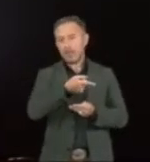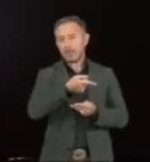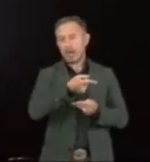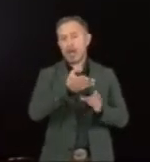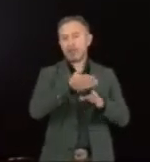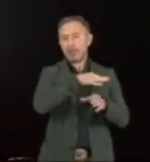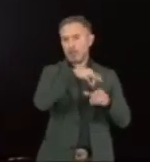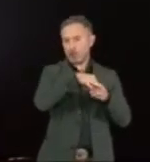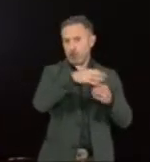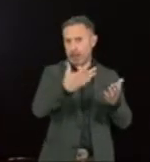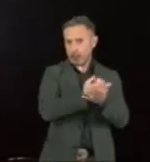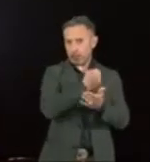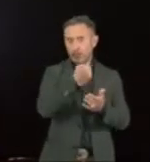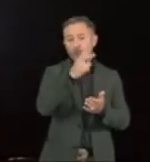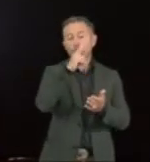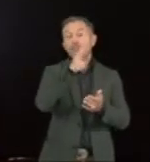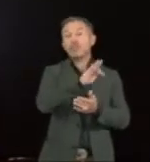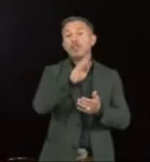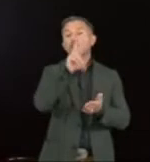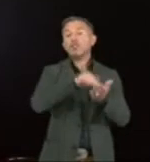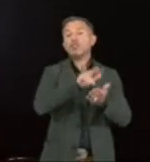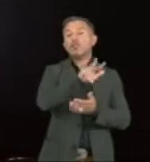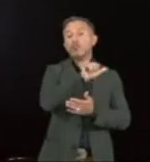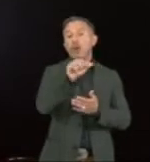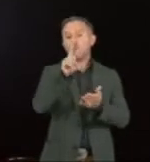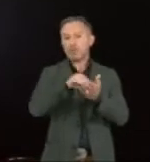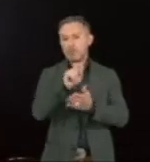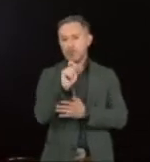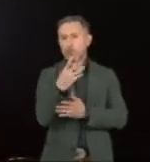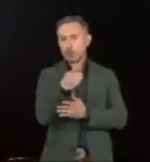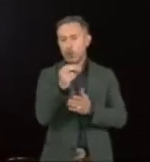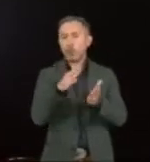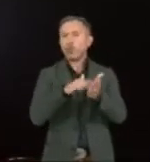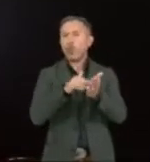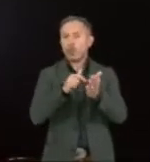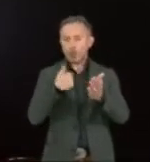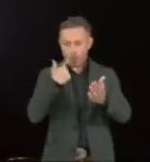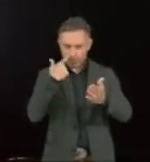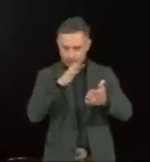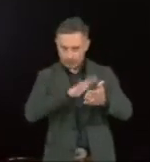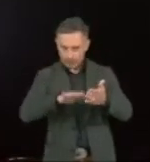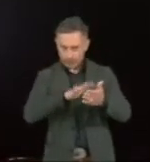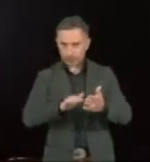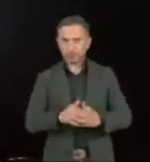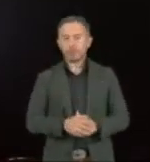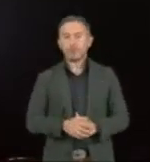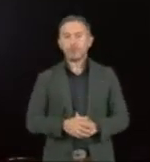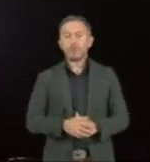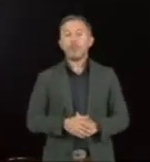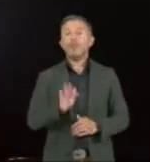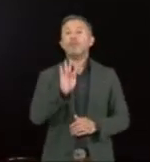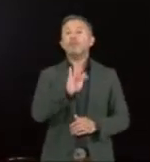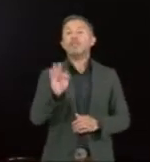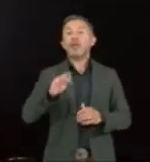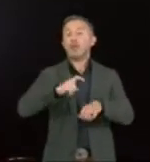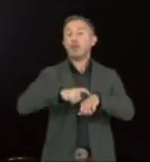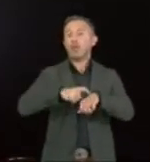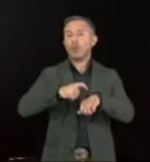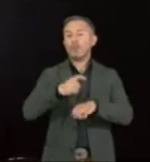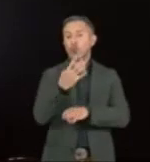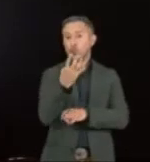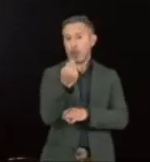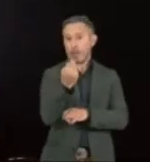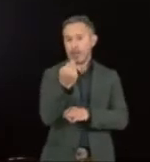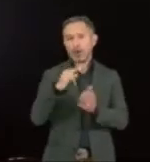considera el 2018 2024 de lectura al documento con los datos recibidos a las 21 horas hora del centro